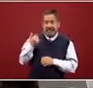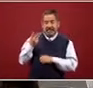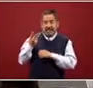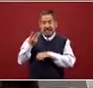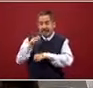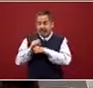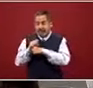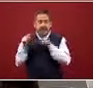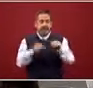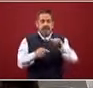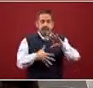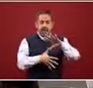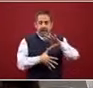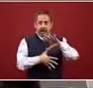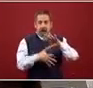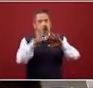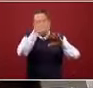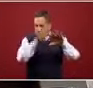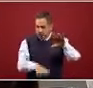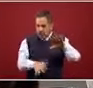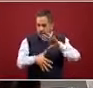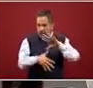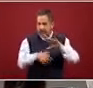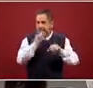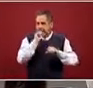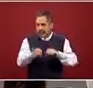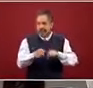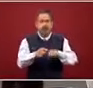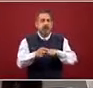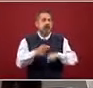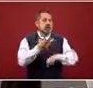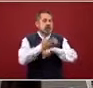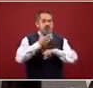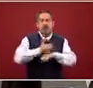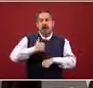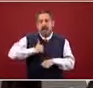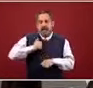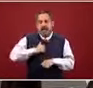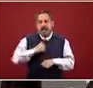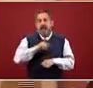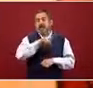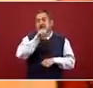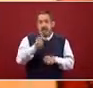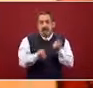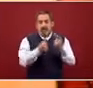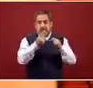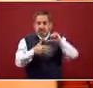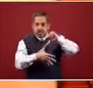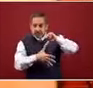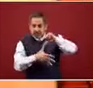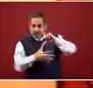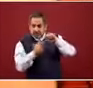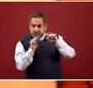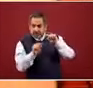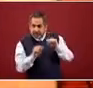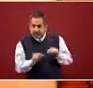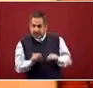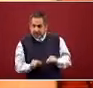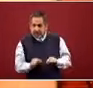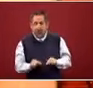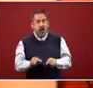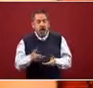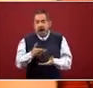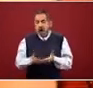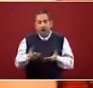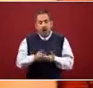América, en toda América, incluyendo Estados Unidos, Canadá y posteriormente varios países de América Latina. Hoy tenemos